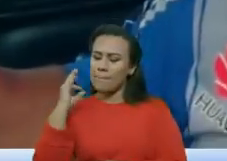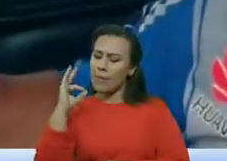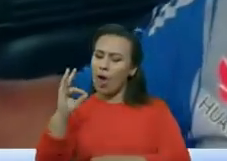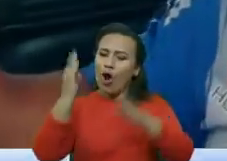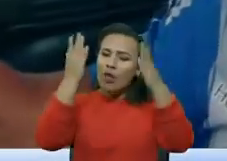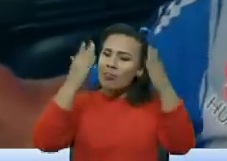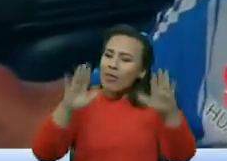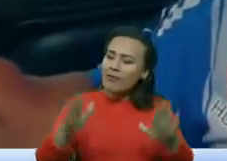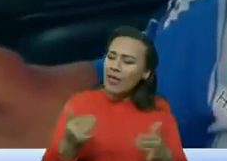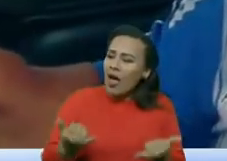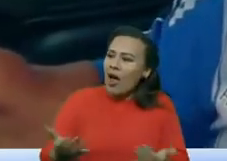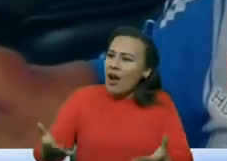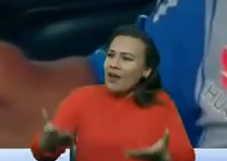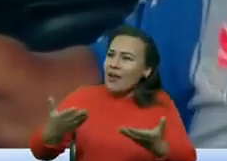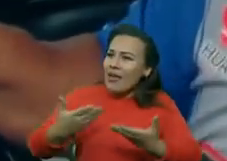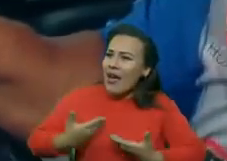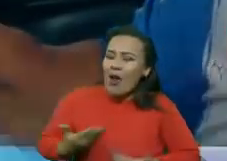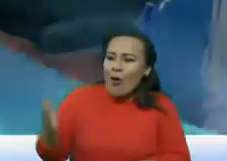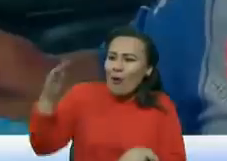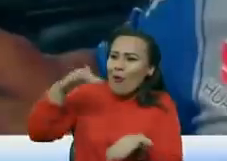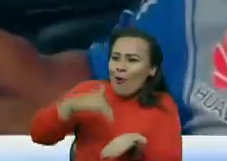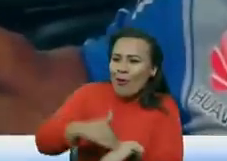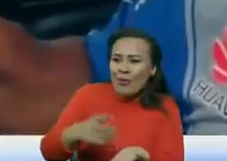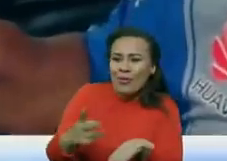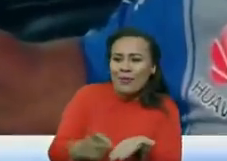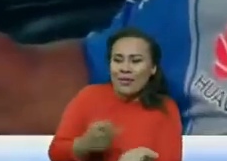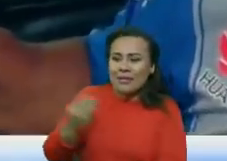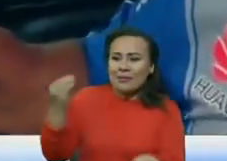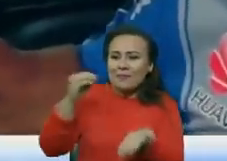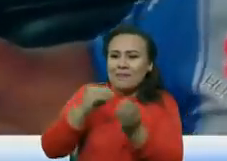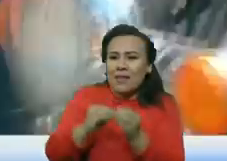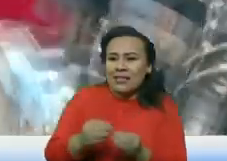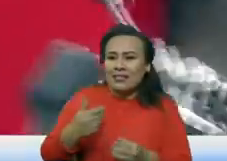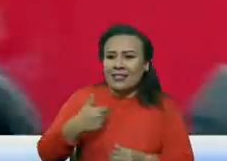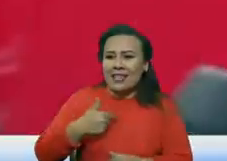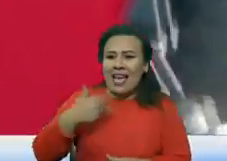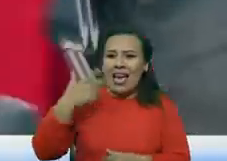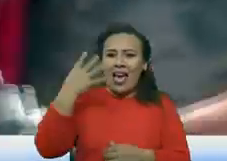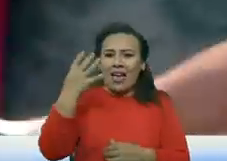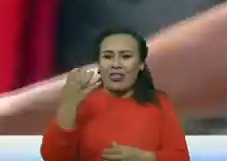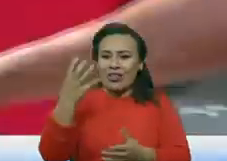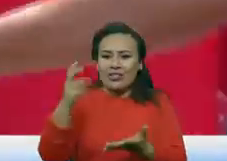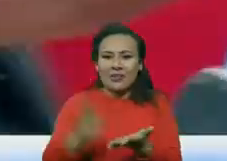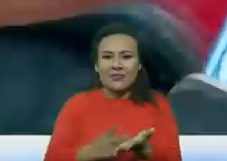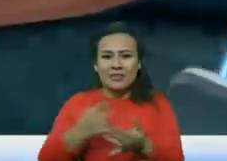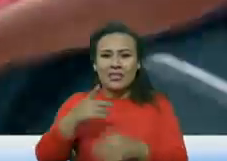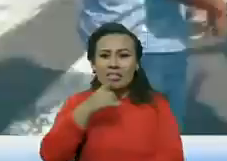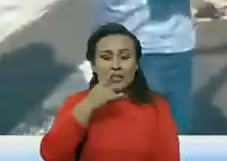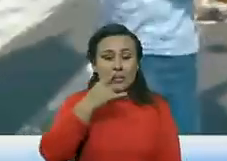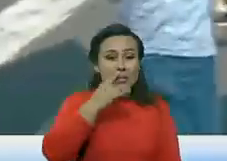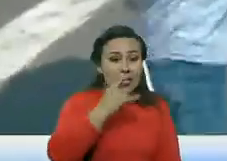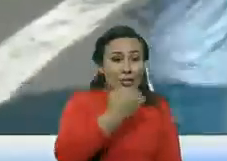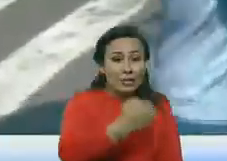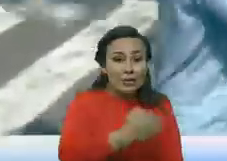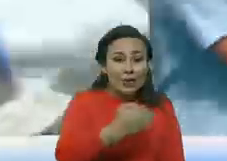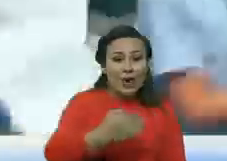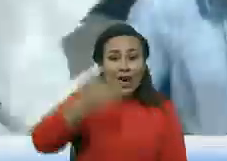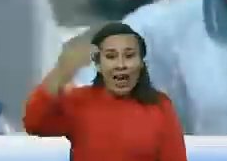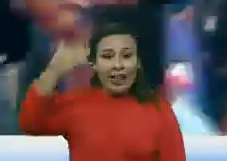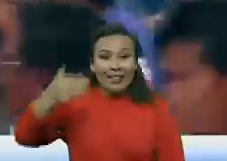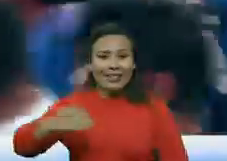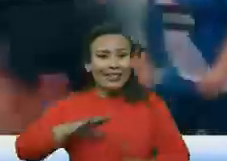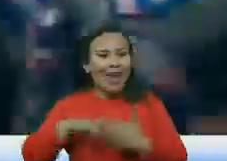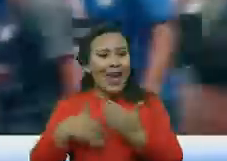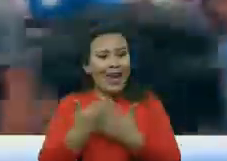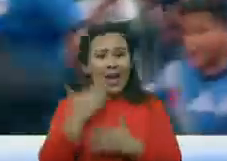este campeonato. Una vez más con el tricampeón actual, Emelec. Desde el más pequeño hasta los mayores salieron en caravana